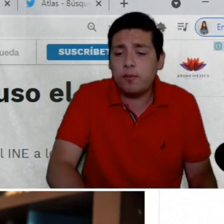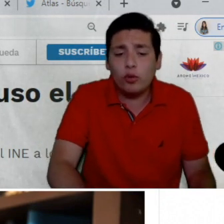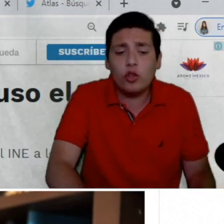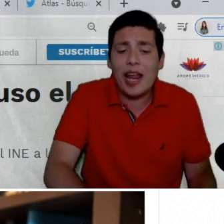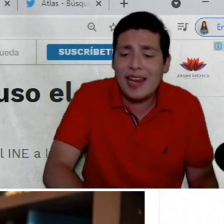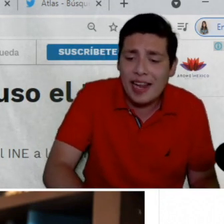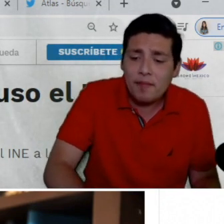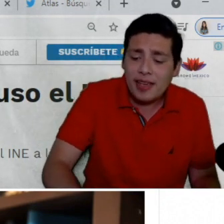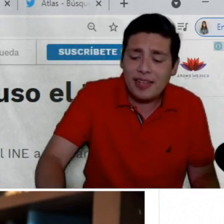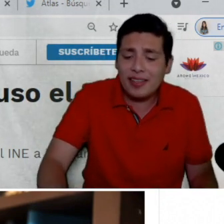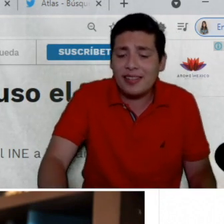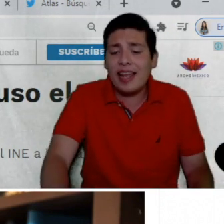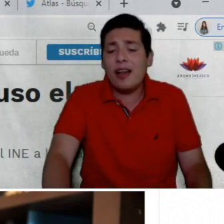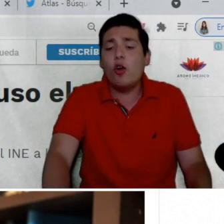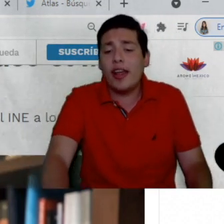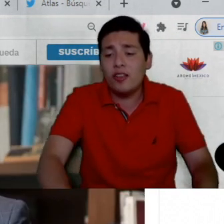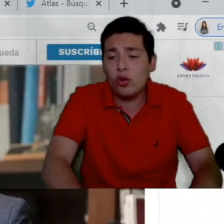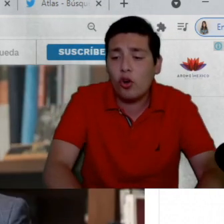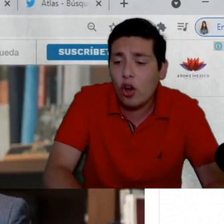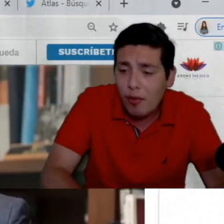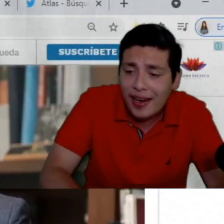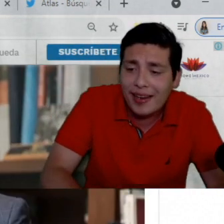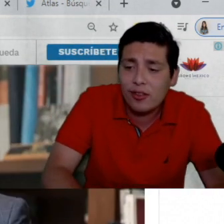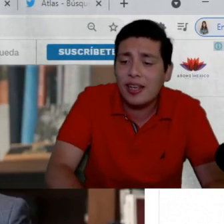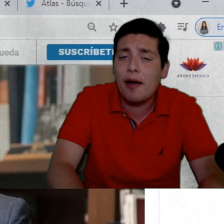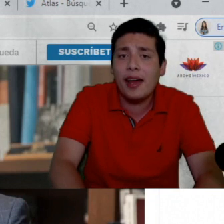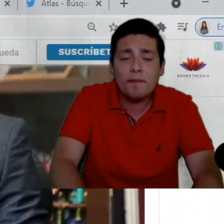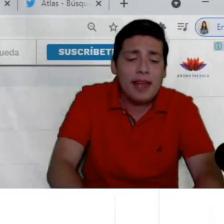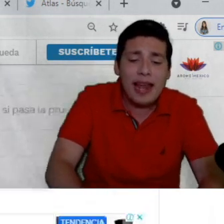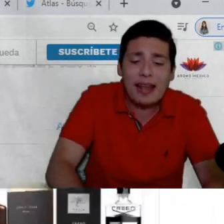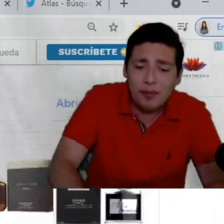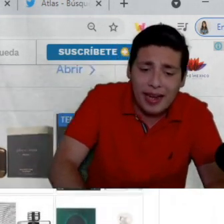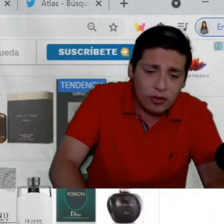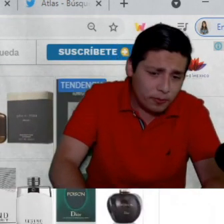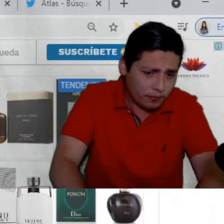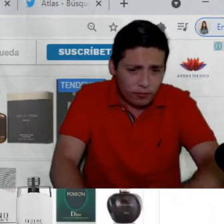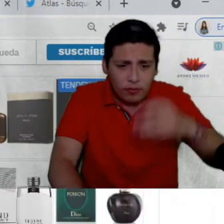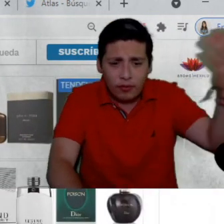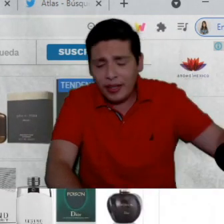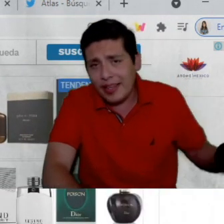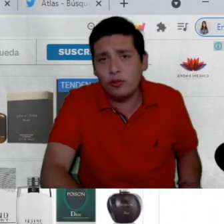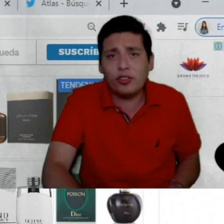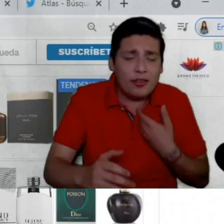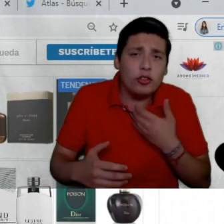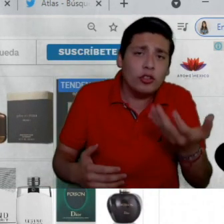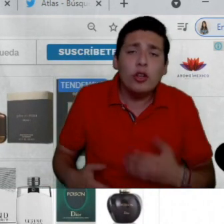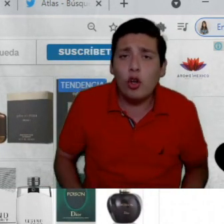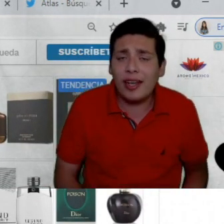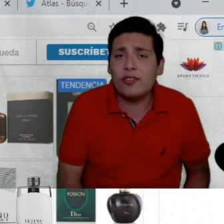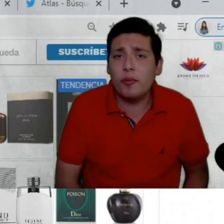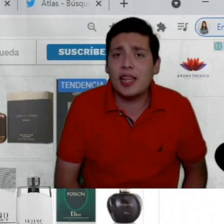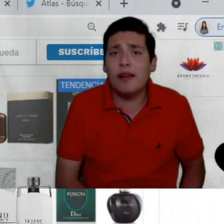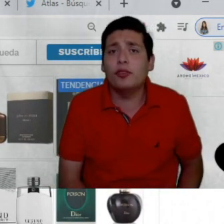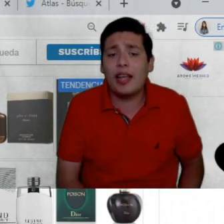no las puso el INE, insiste Lorenzo Córdoba, queriéndose lavar las manos y demostrándonos